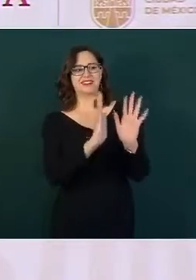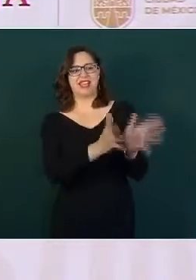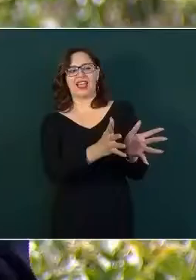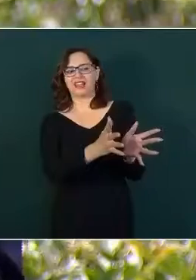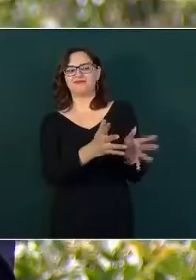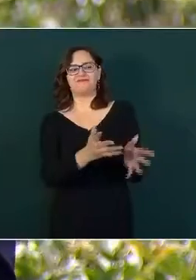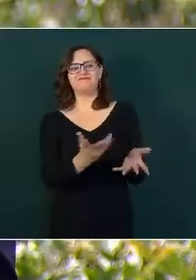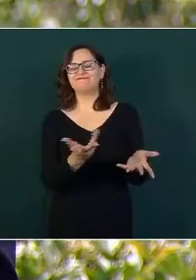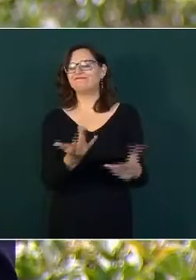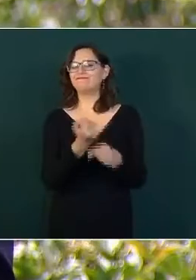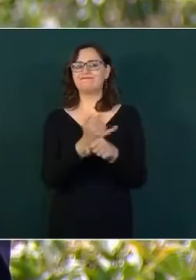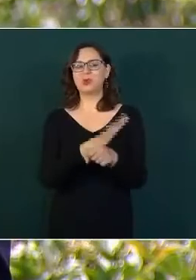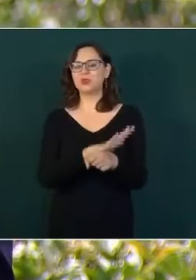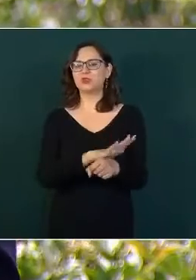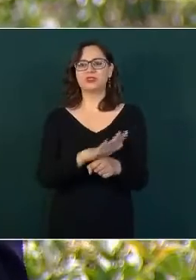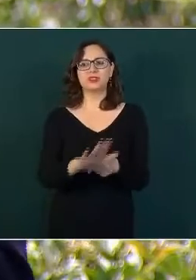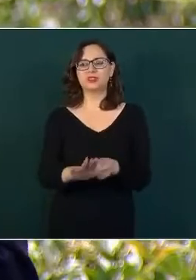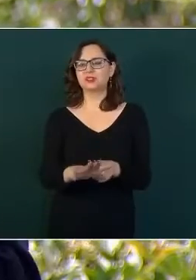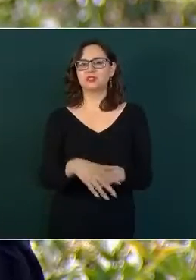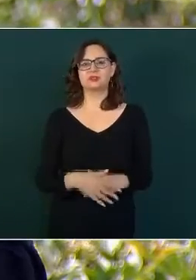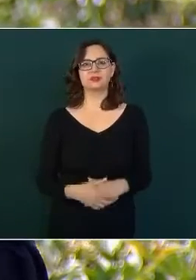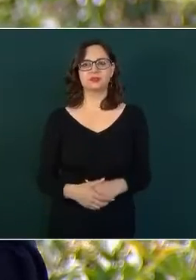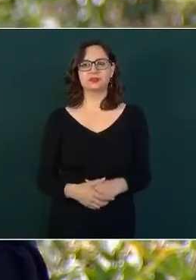Por eso